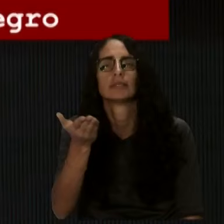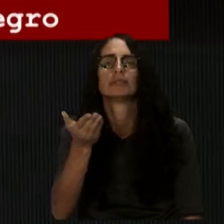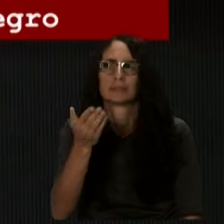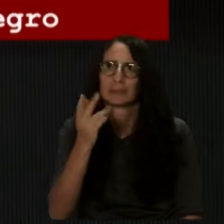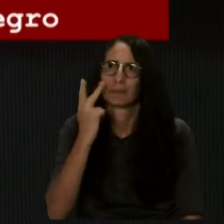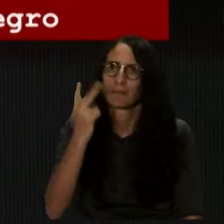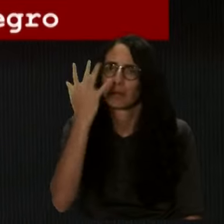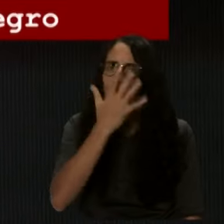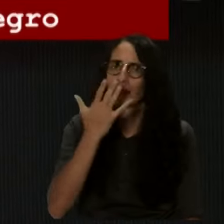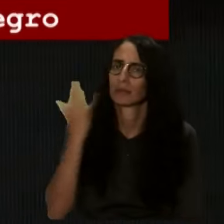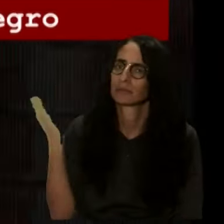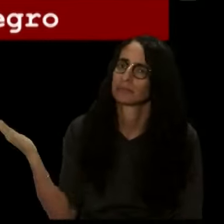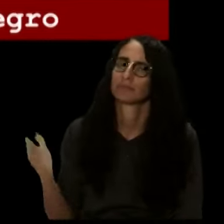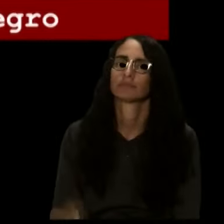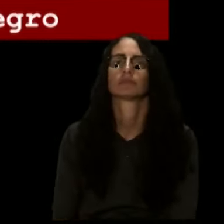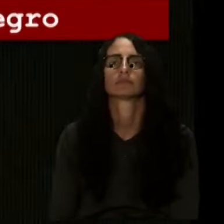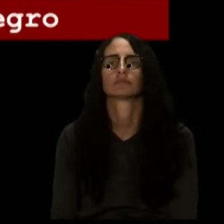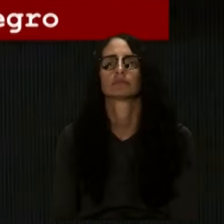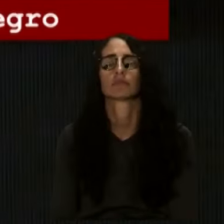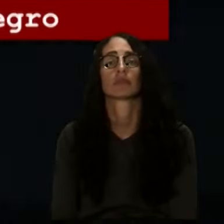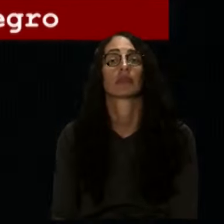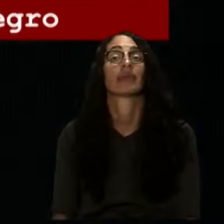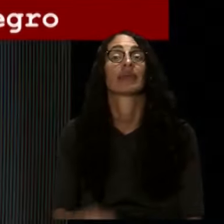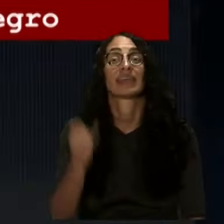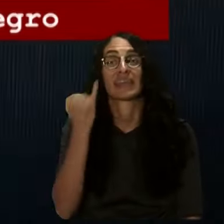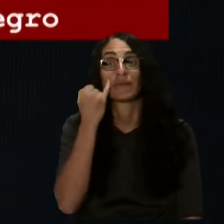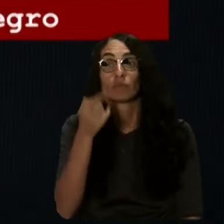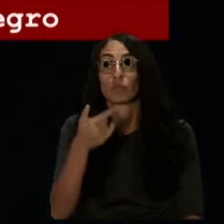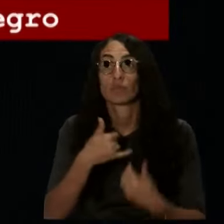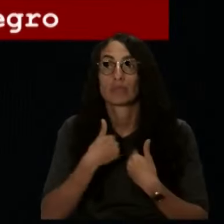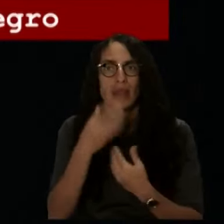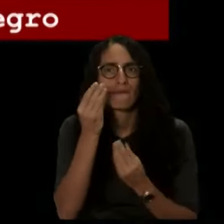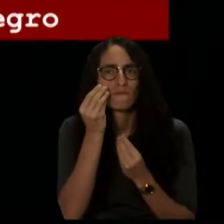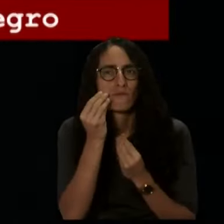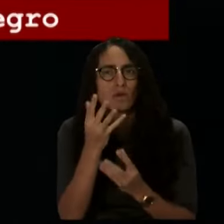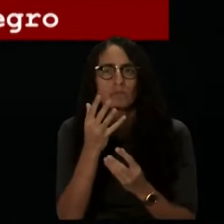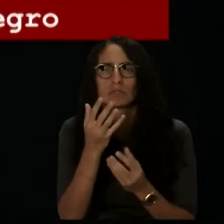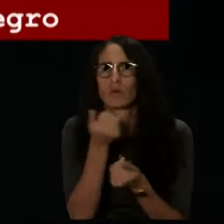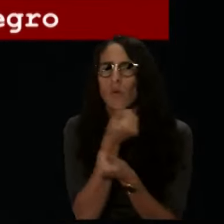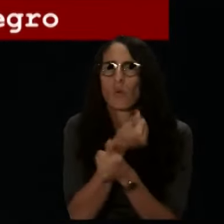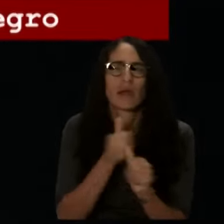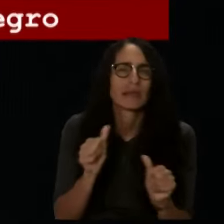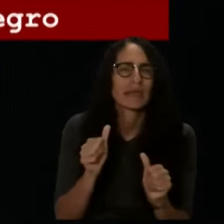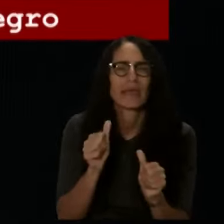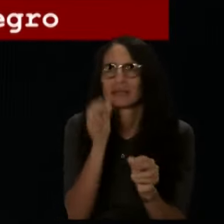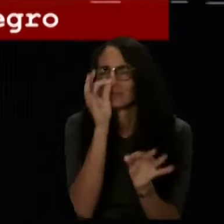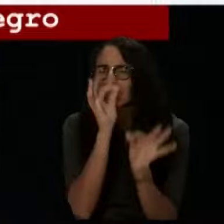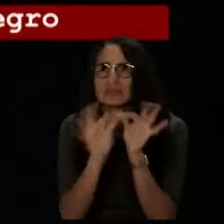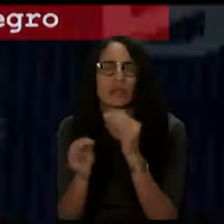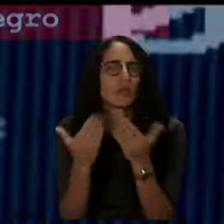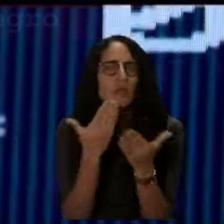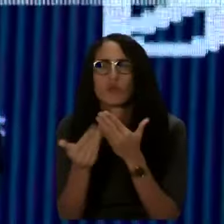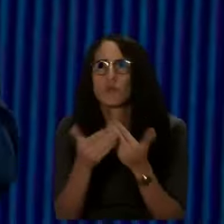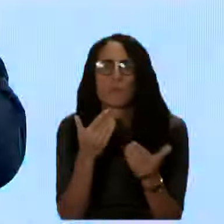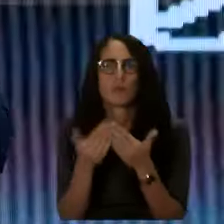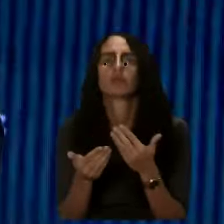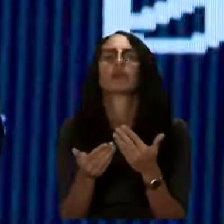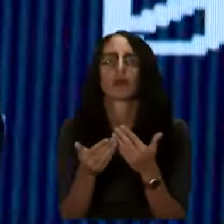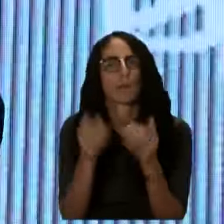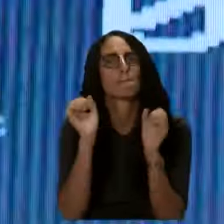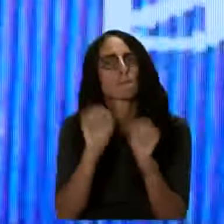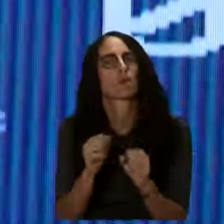individuo Miguel y que en el momento en que tenga algún tipo de pista con por pequeña que le parezca